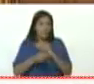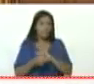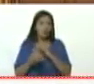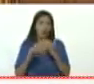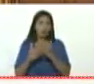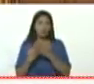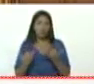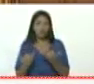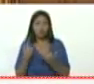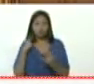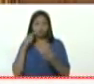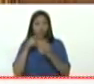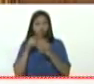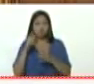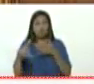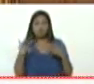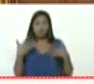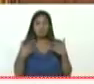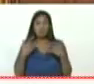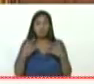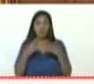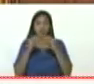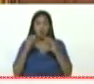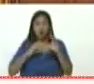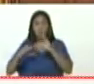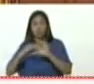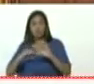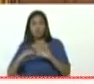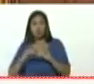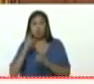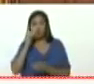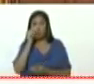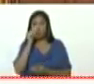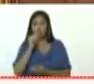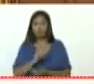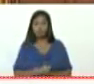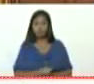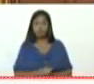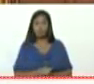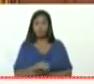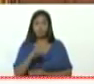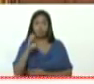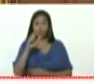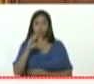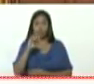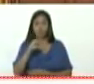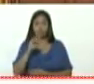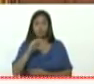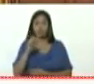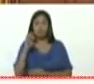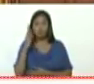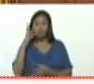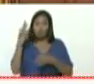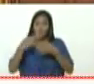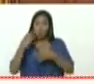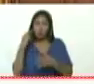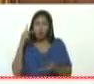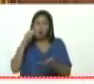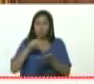Hoy estamos dedicando este acto a ese gran comunicador, Eleazar Díaz Rangel, y estoy seguro que si estuviera